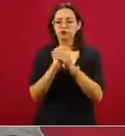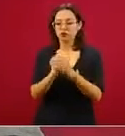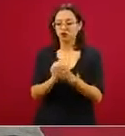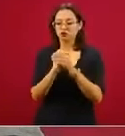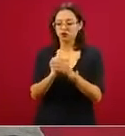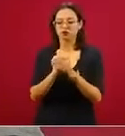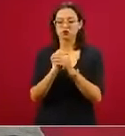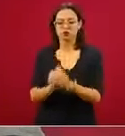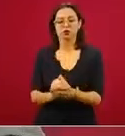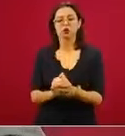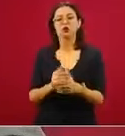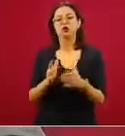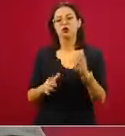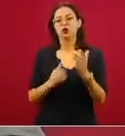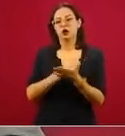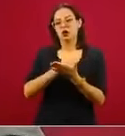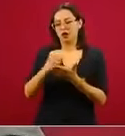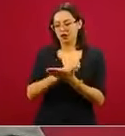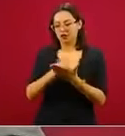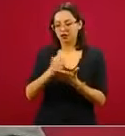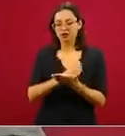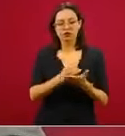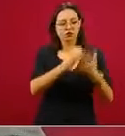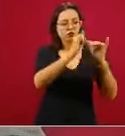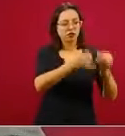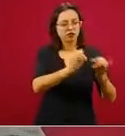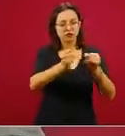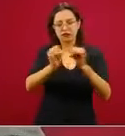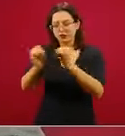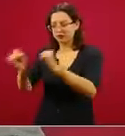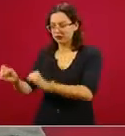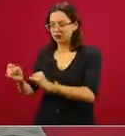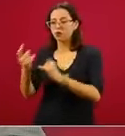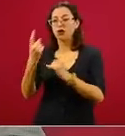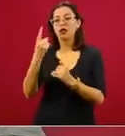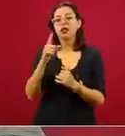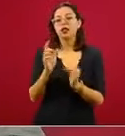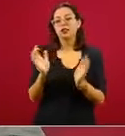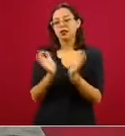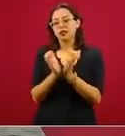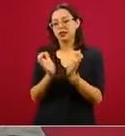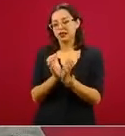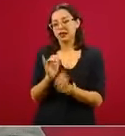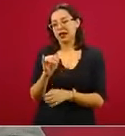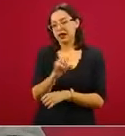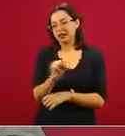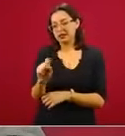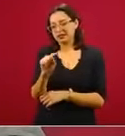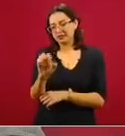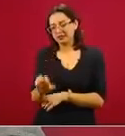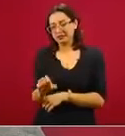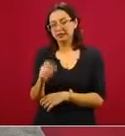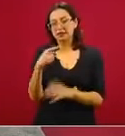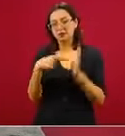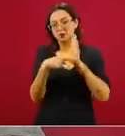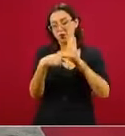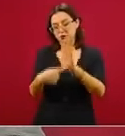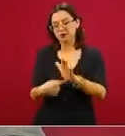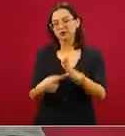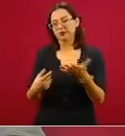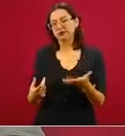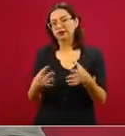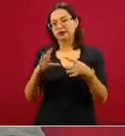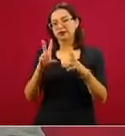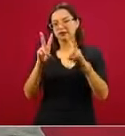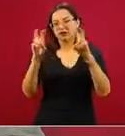ISSSTE como ejemplo de lo que enlaza económicamente a nuestra pandemia, a la pandemia y a